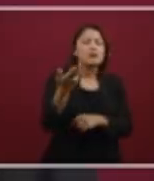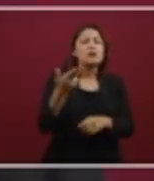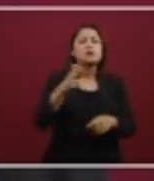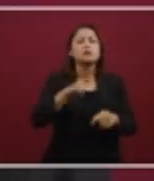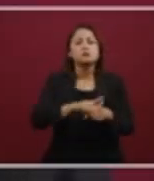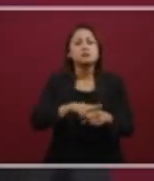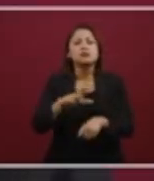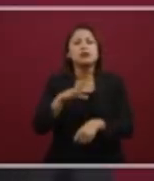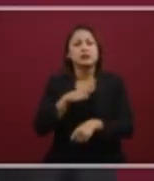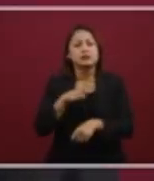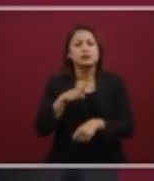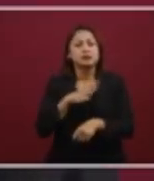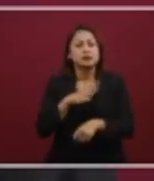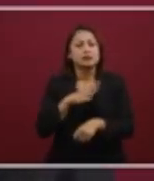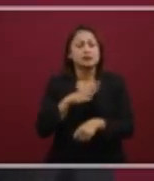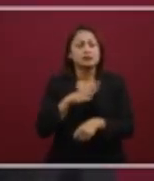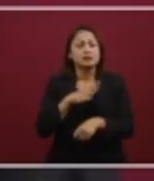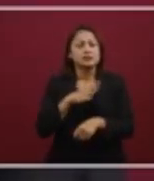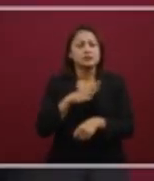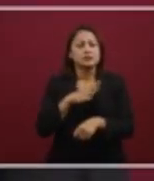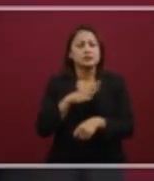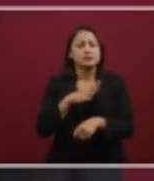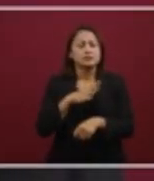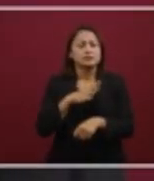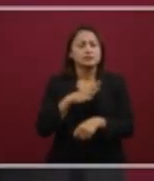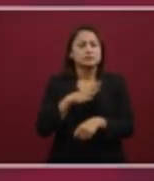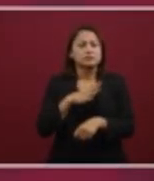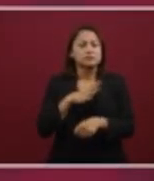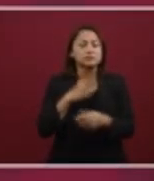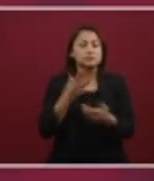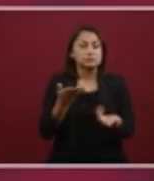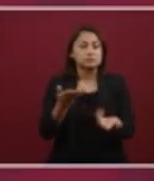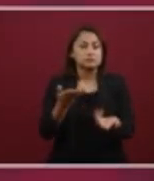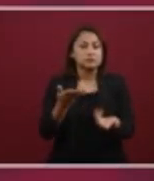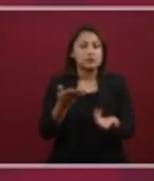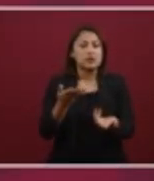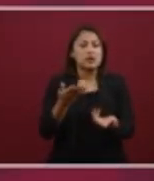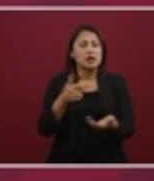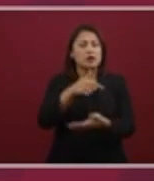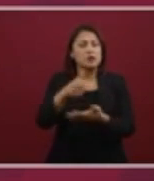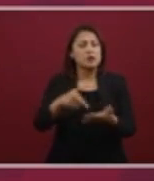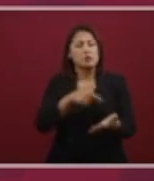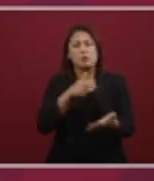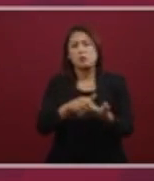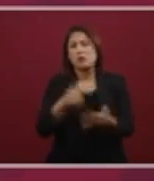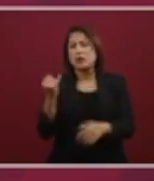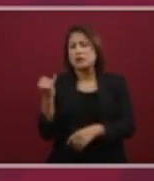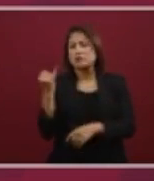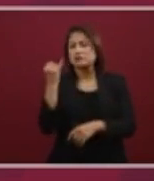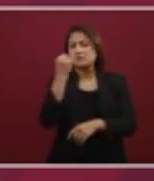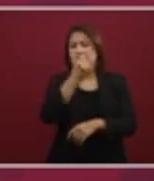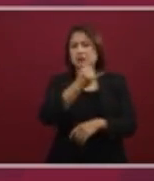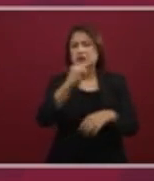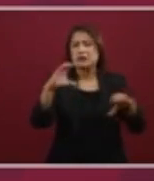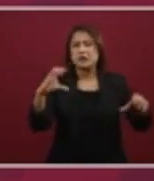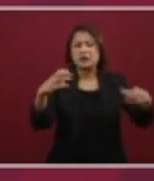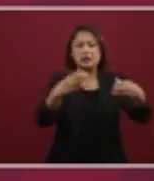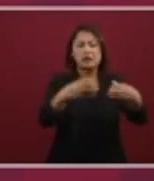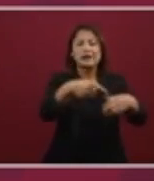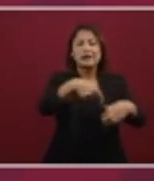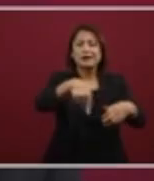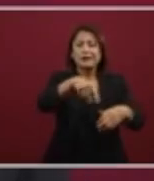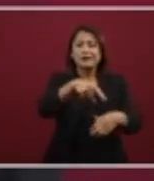de especialidades en las zonas apartadas y que necesitamos